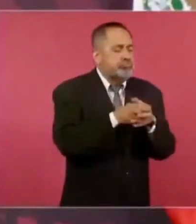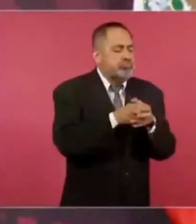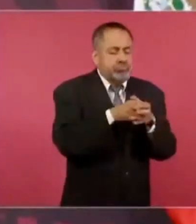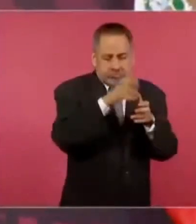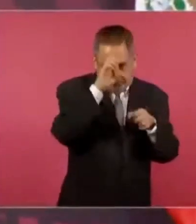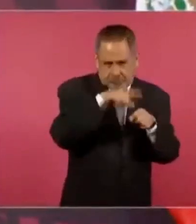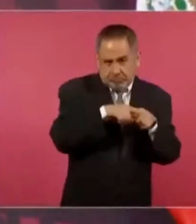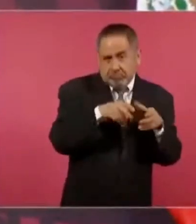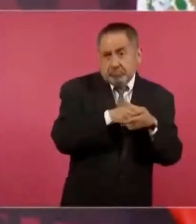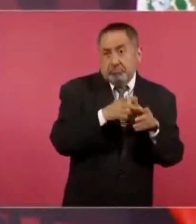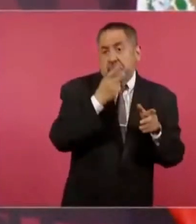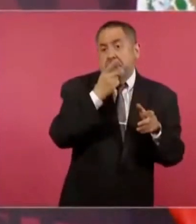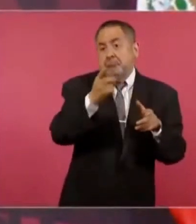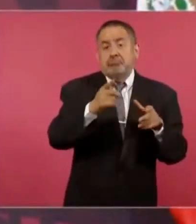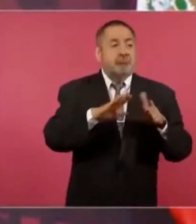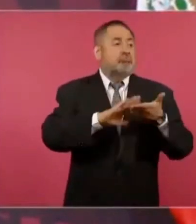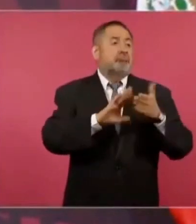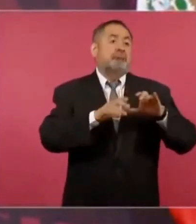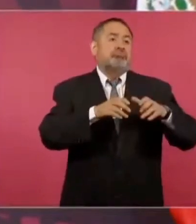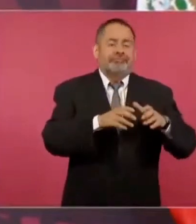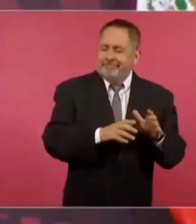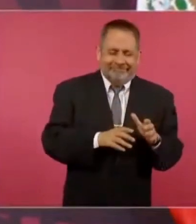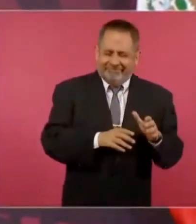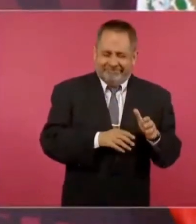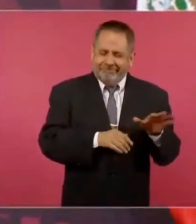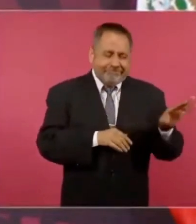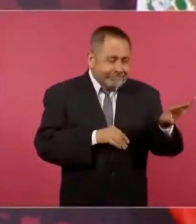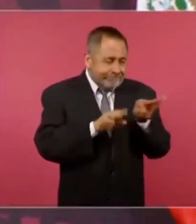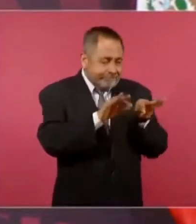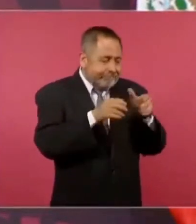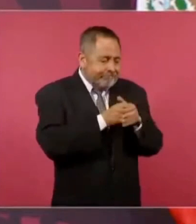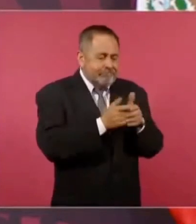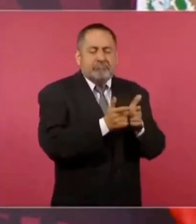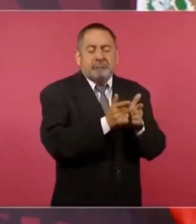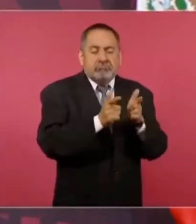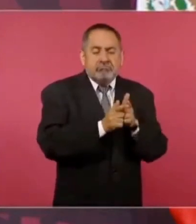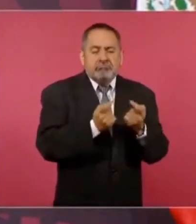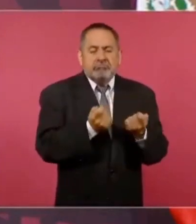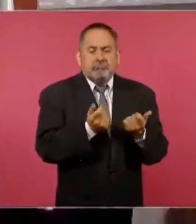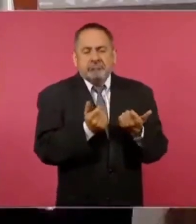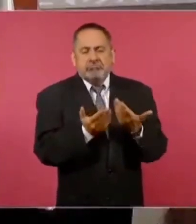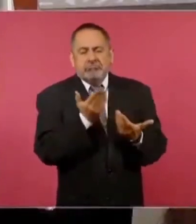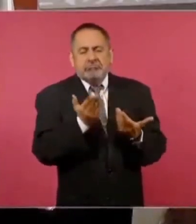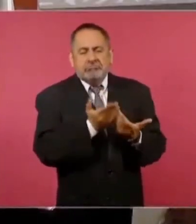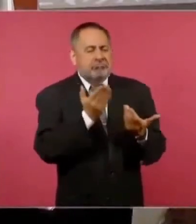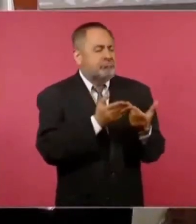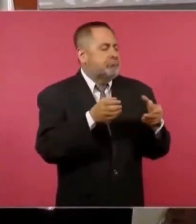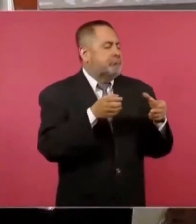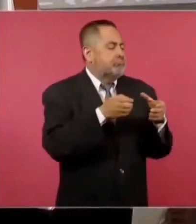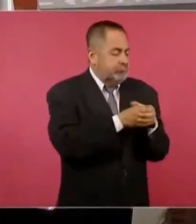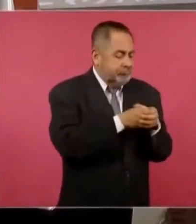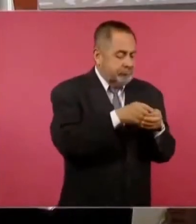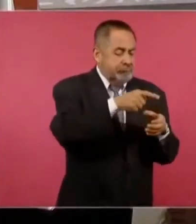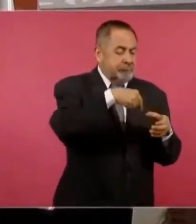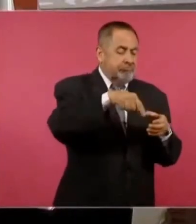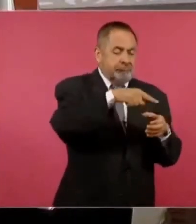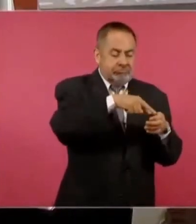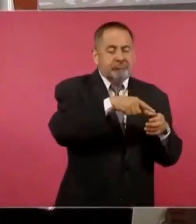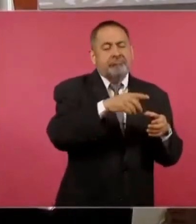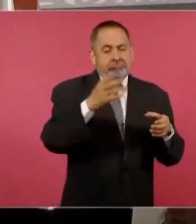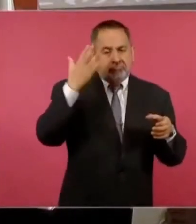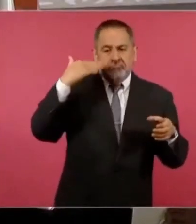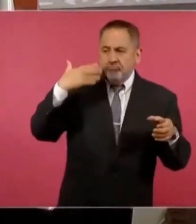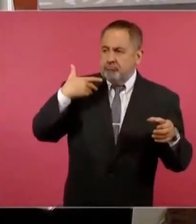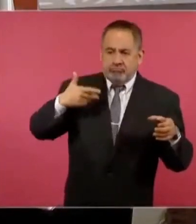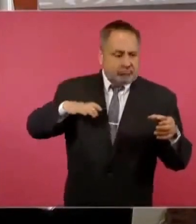un grupo y hasta diría un sector, para no hablar